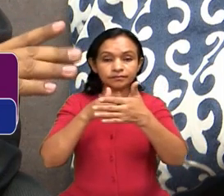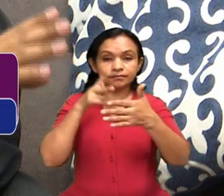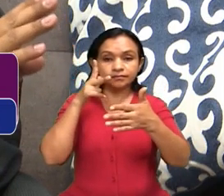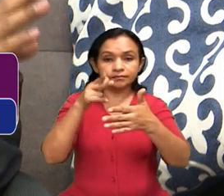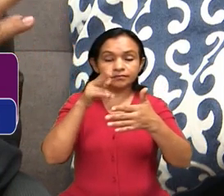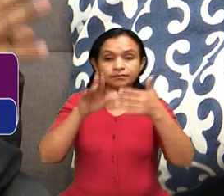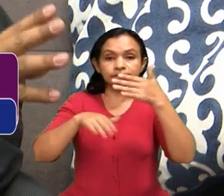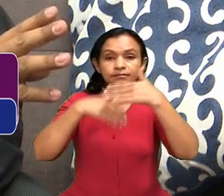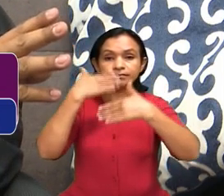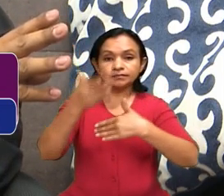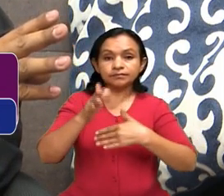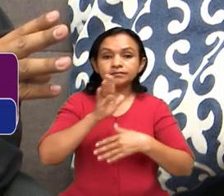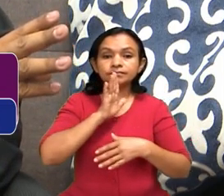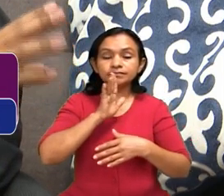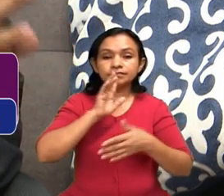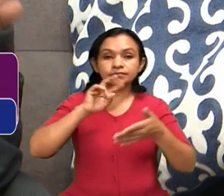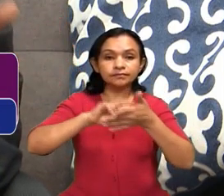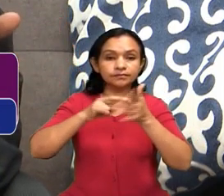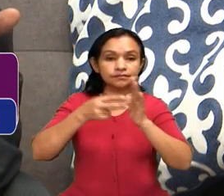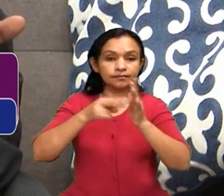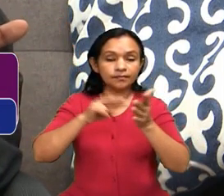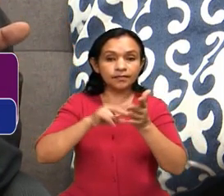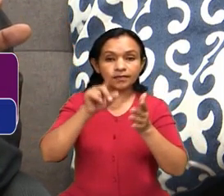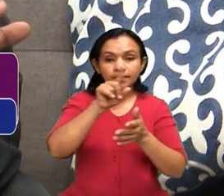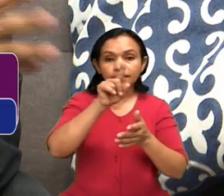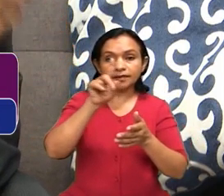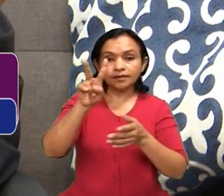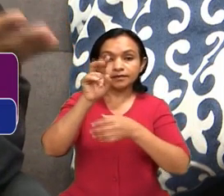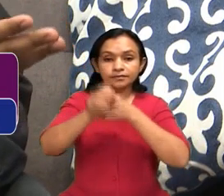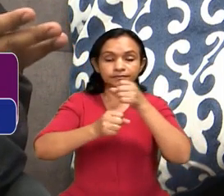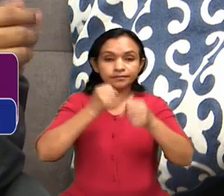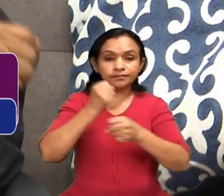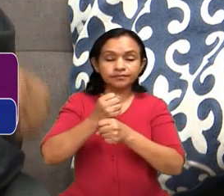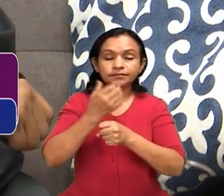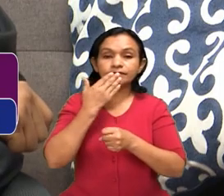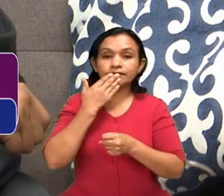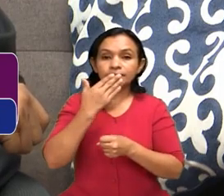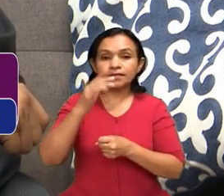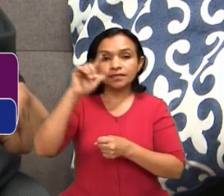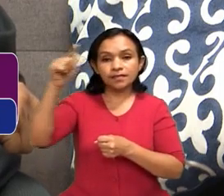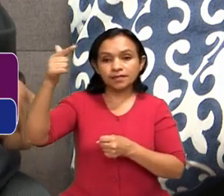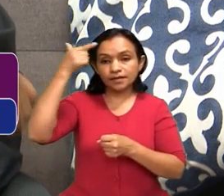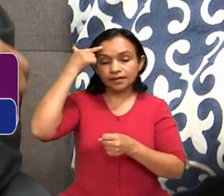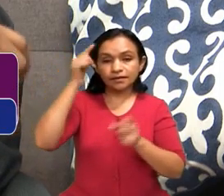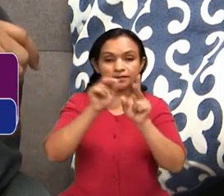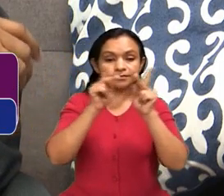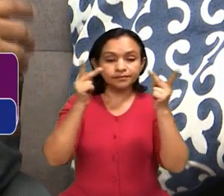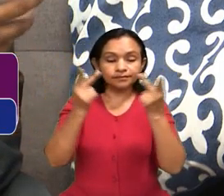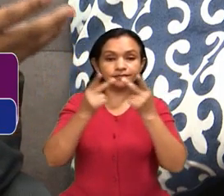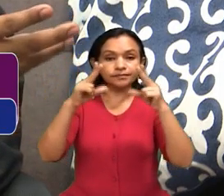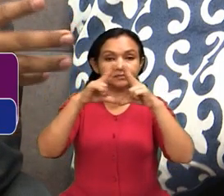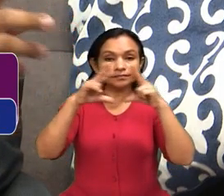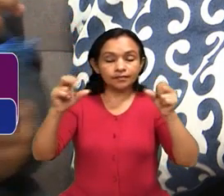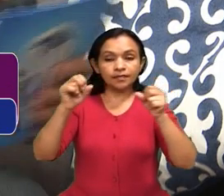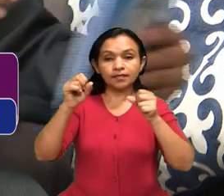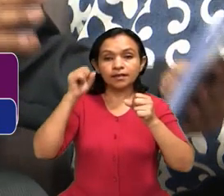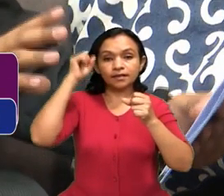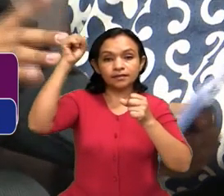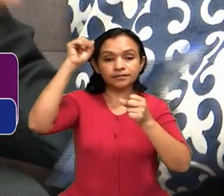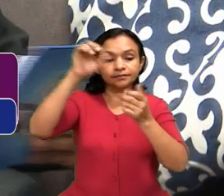que habláramos de lo que ha significado 12 años de gobierno, de buen gobierno del pueblo nicaragüense en cuanto a conquistas sociales,